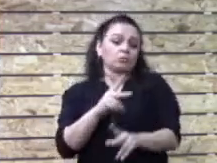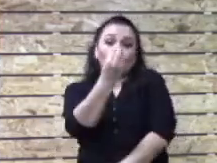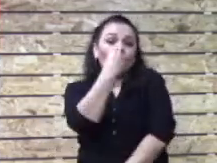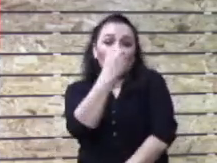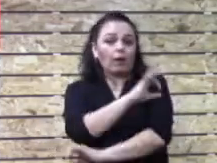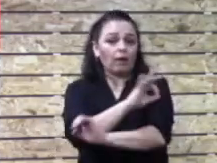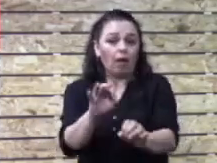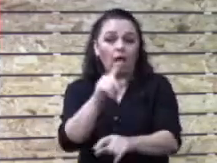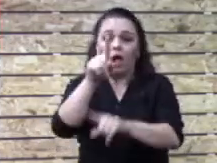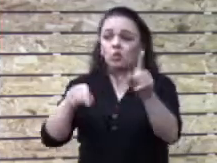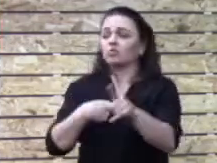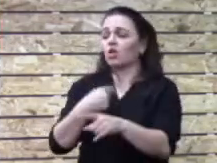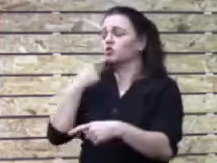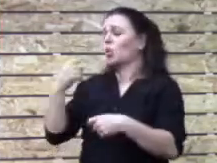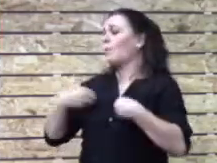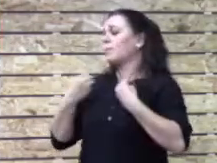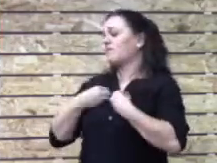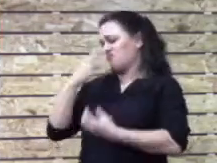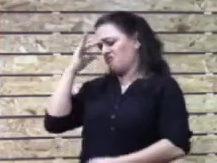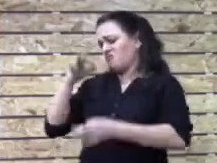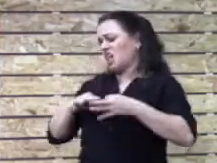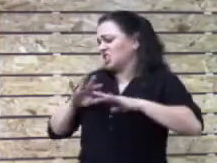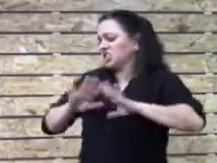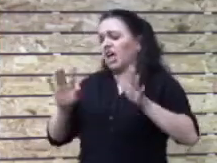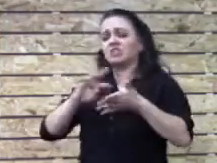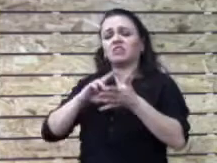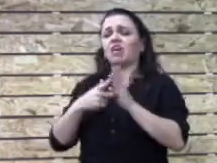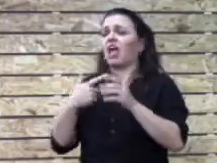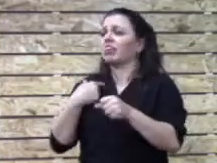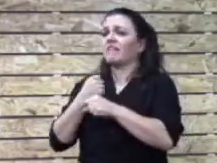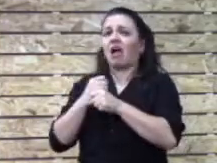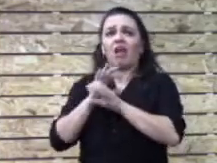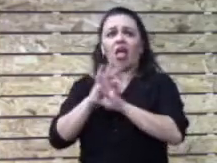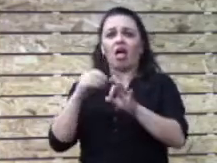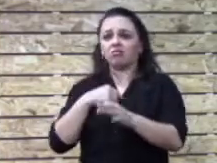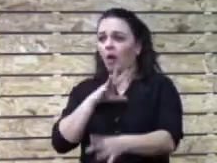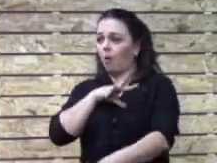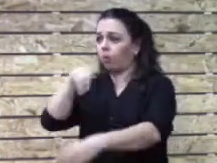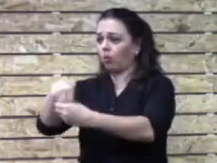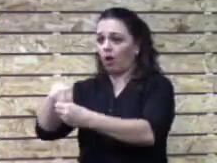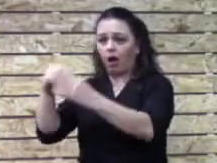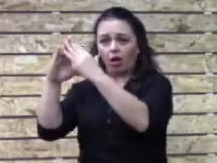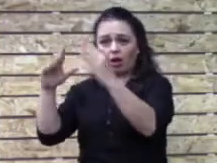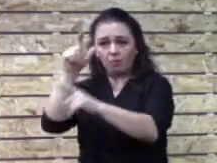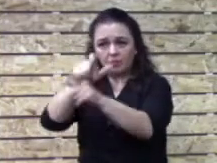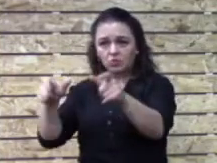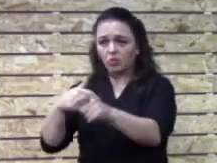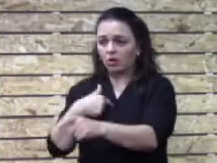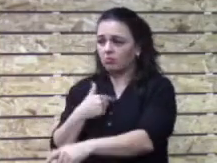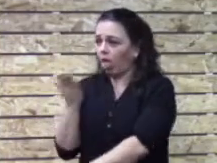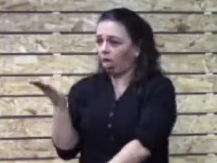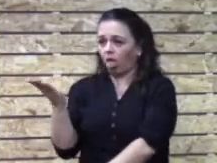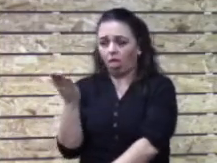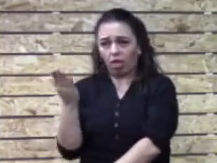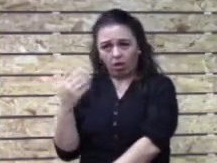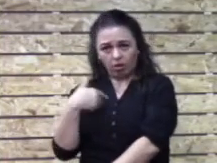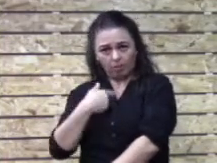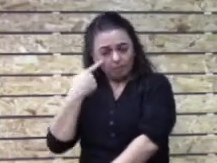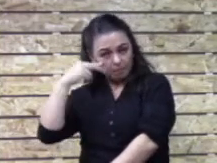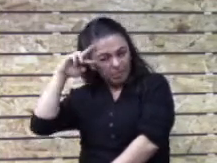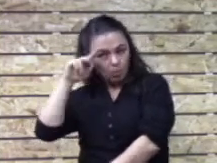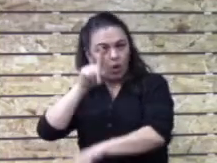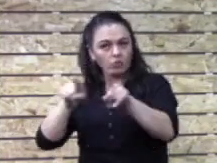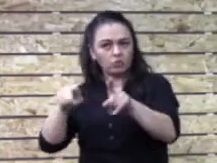unos sinvergüenzas que no trabajaban. Y Pablo dice, un momento, es cierto que el Señor ha dicho que no ha visto un